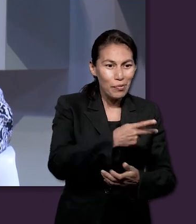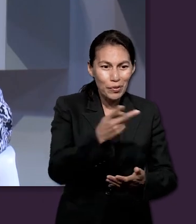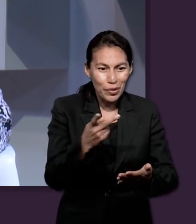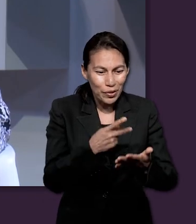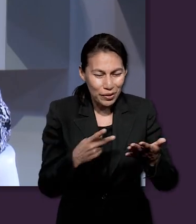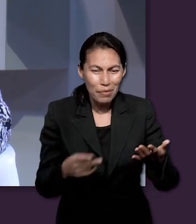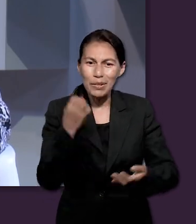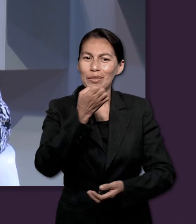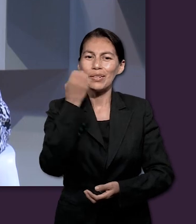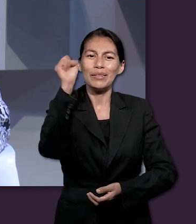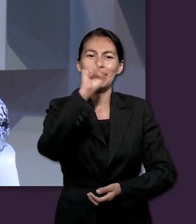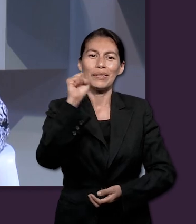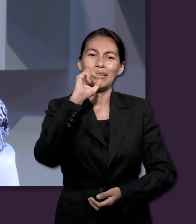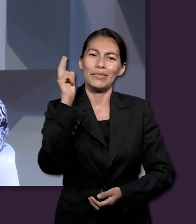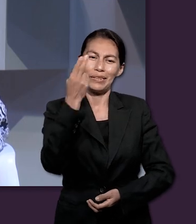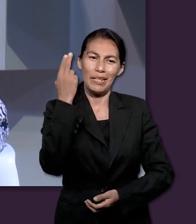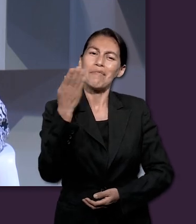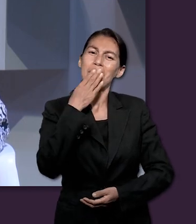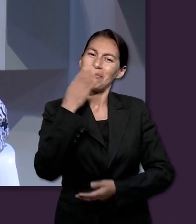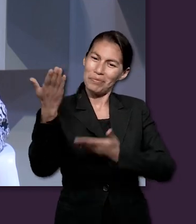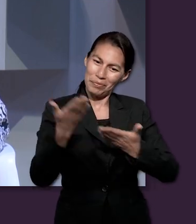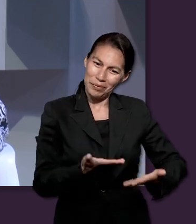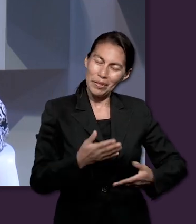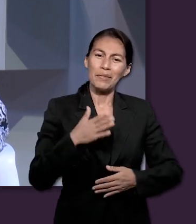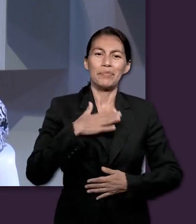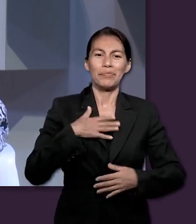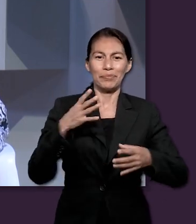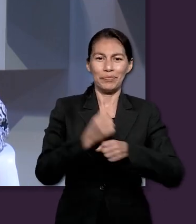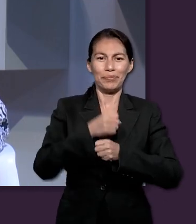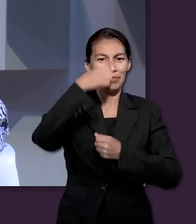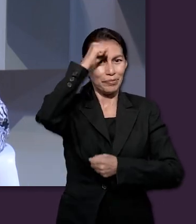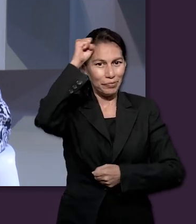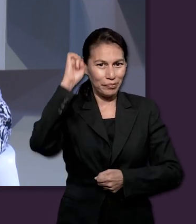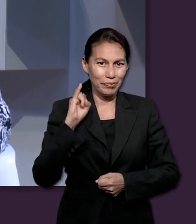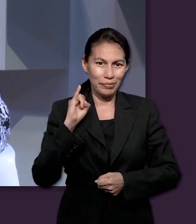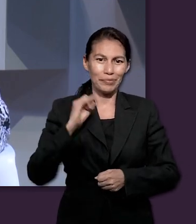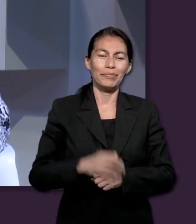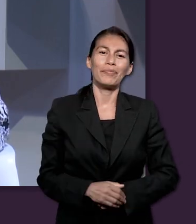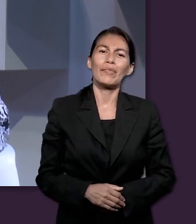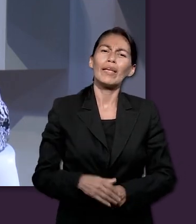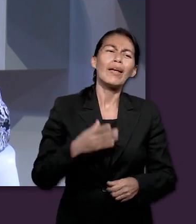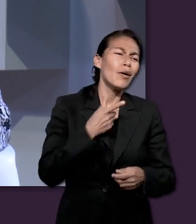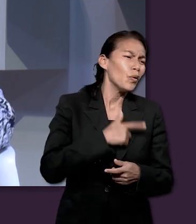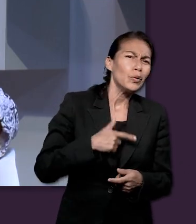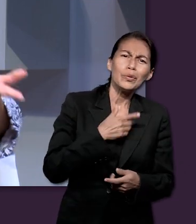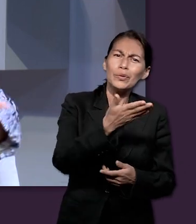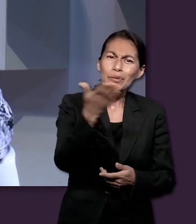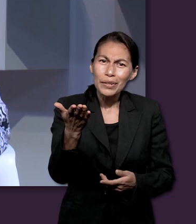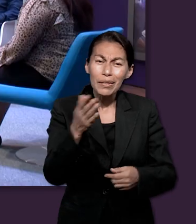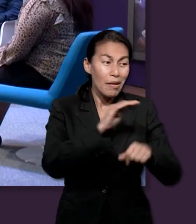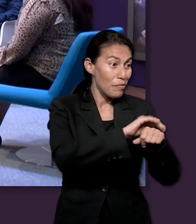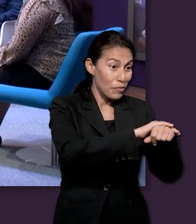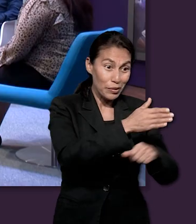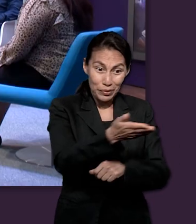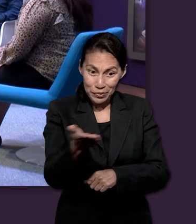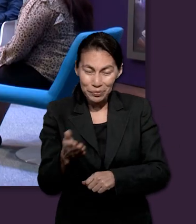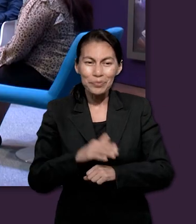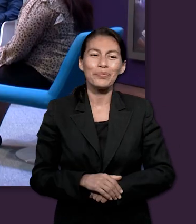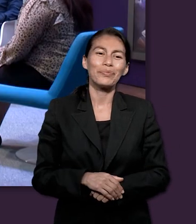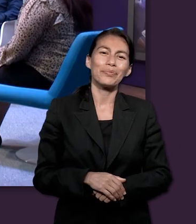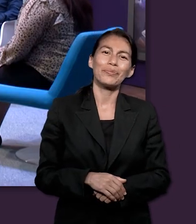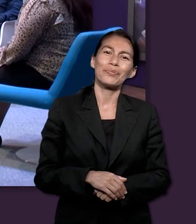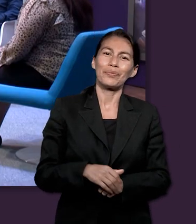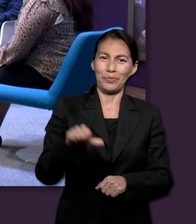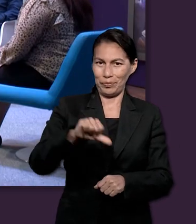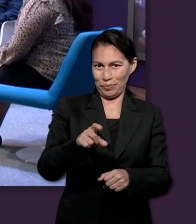Bienvenidos a su programa de Escuela Sabática Universitaria. Mi nombre es Araí Prado y es un gusto estar con ustedes y con algunos amigos que nos acompañan